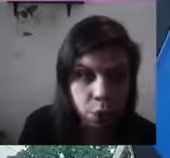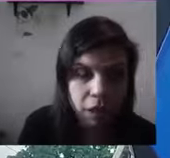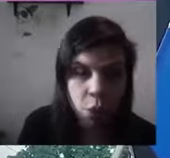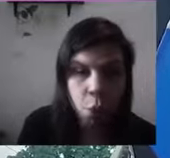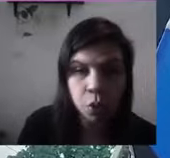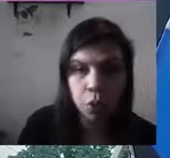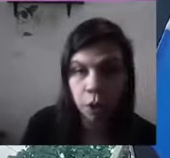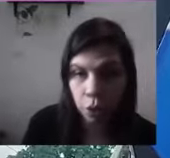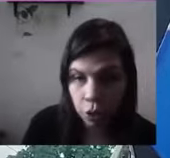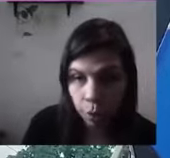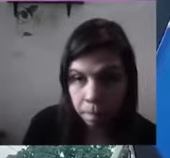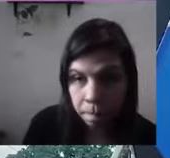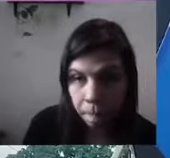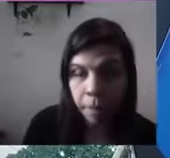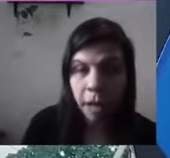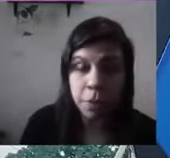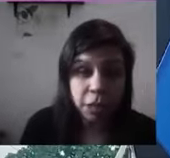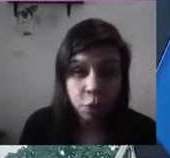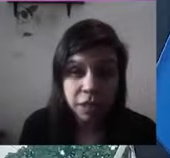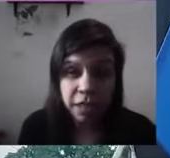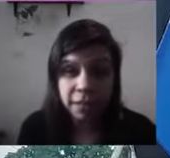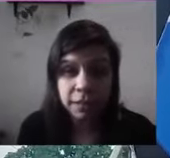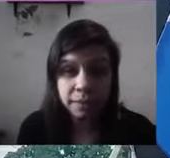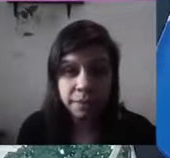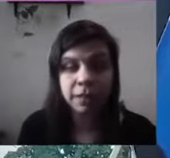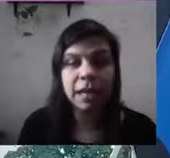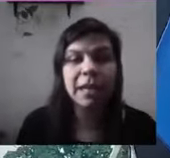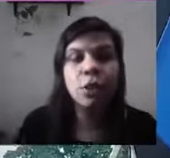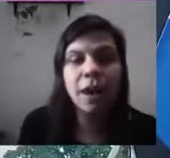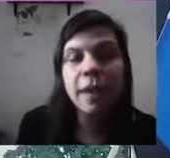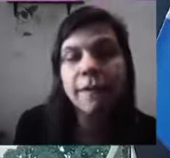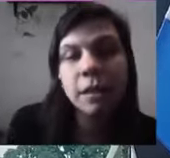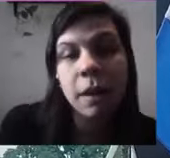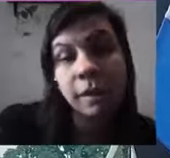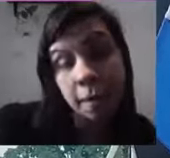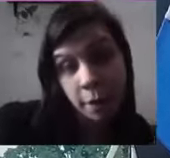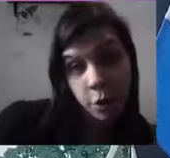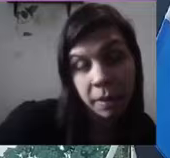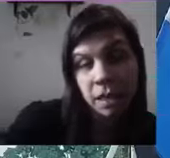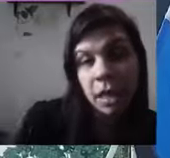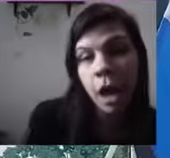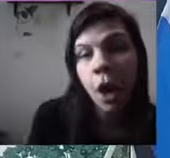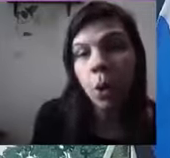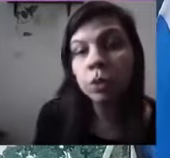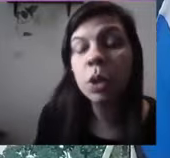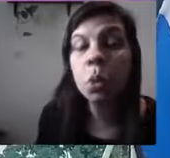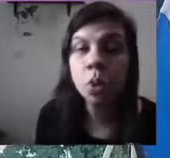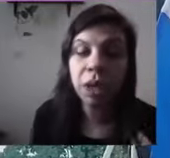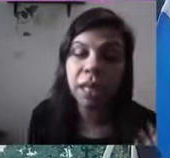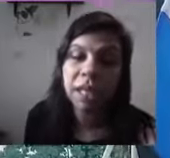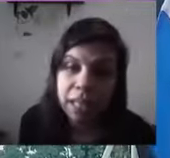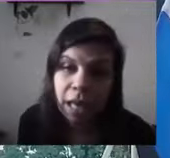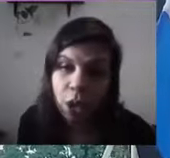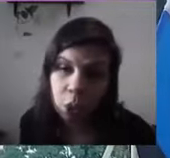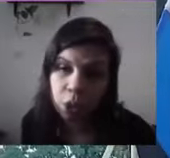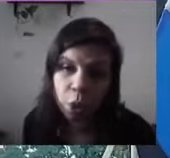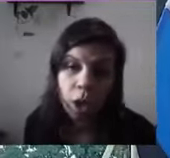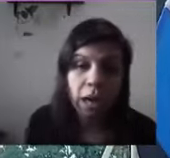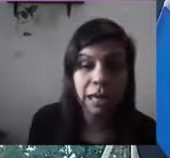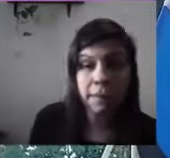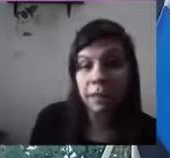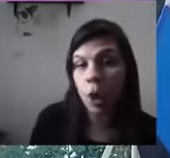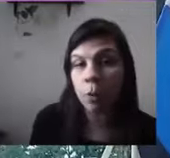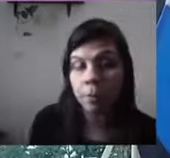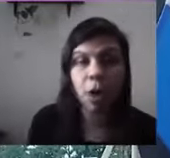conversar sobre el discurso de odio. En nuestras sociedades está calando cada vez más, en mayor medida, un discurso que incita al